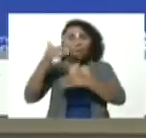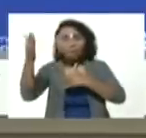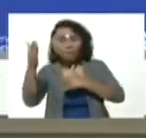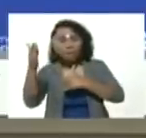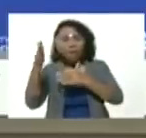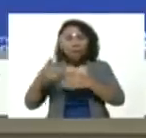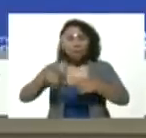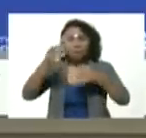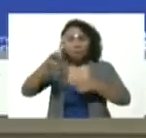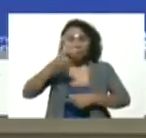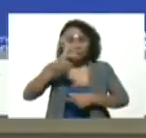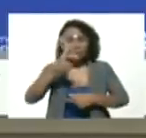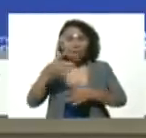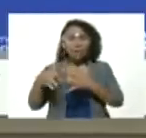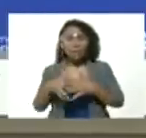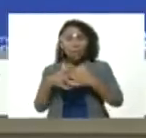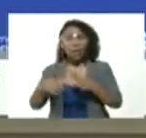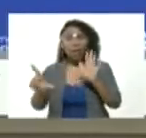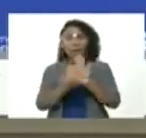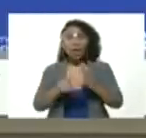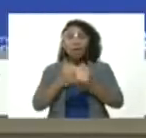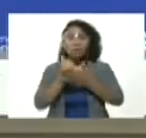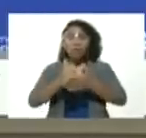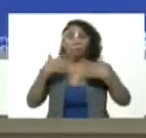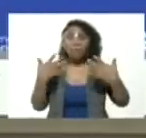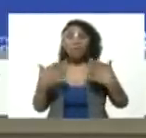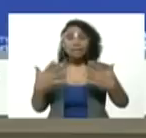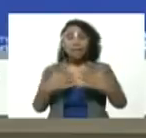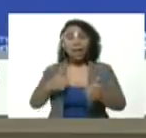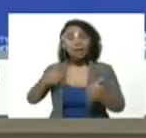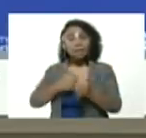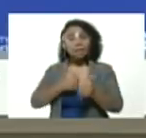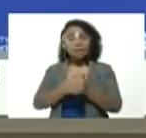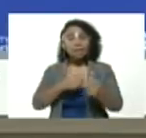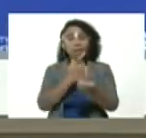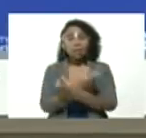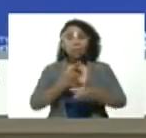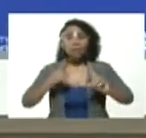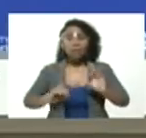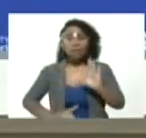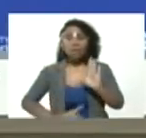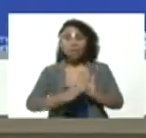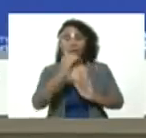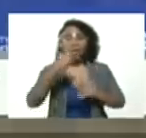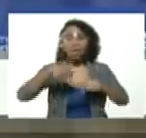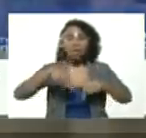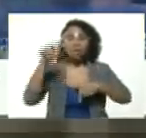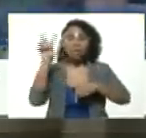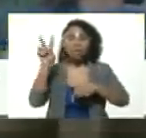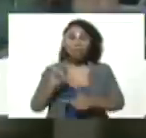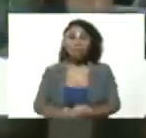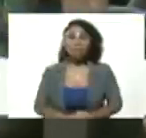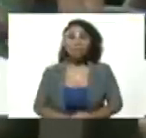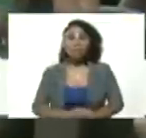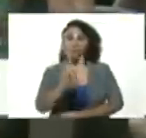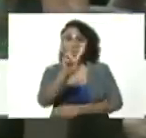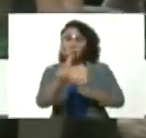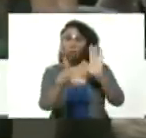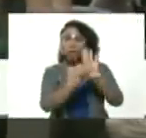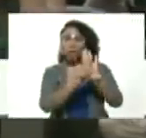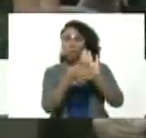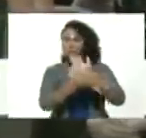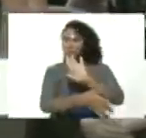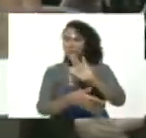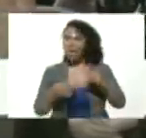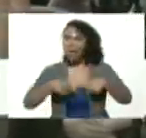Unidos, y la ley de ayuda de emergencia, asistencia a la democracia y desarrollo en Venezuela. Son dos leyes